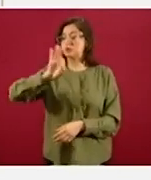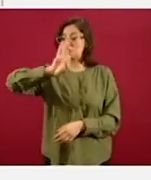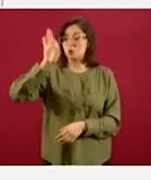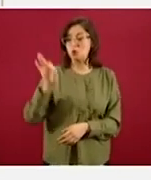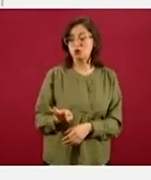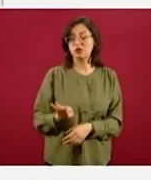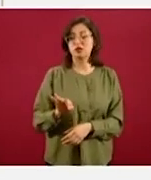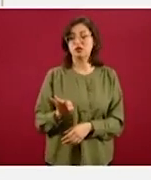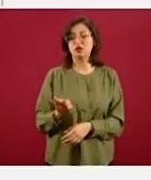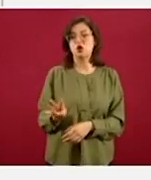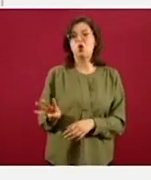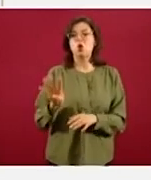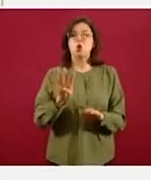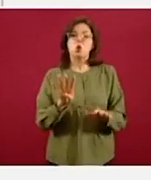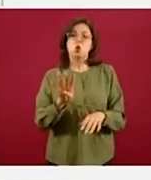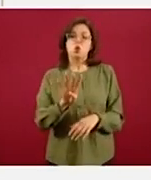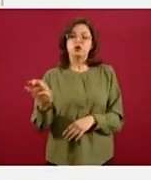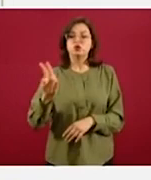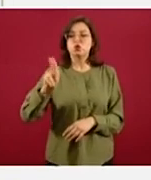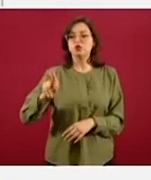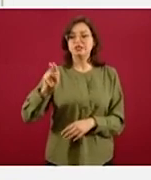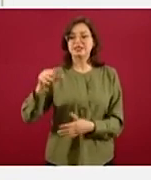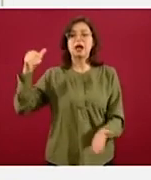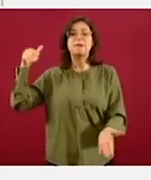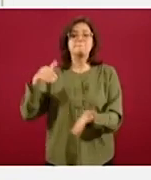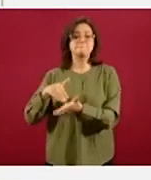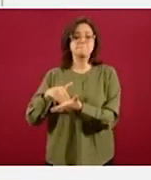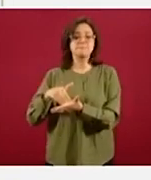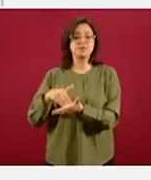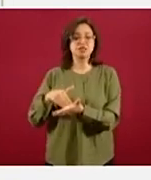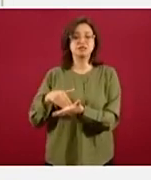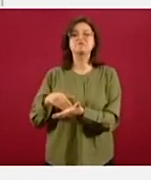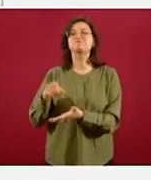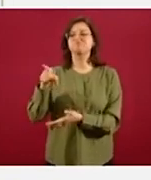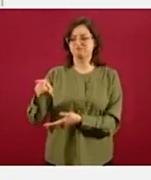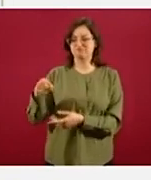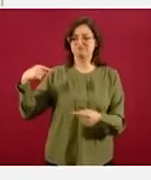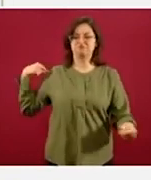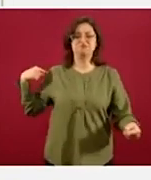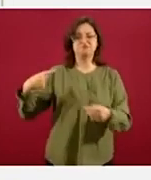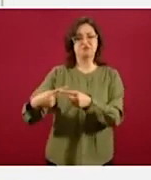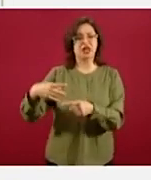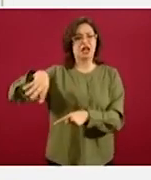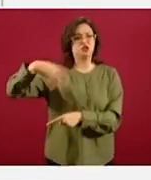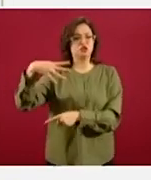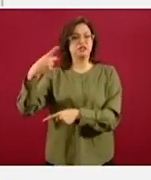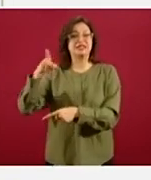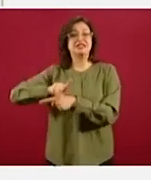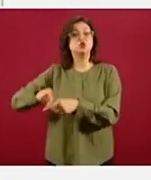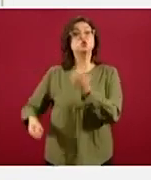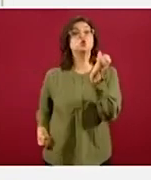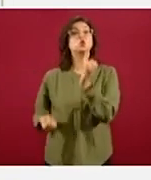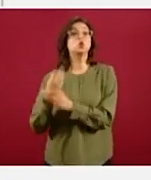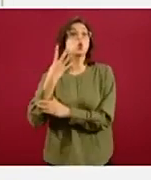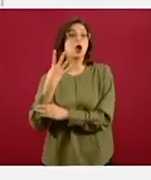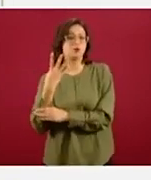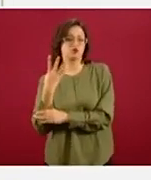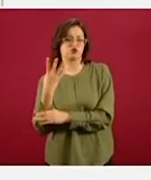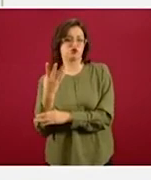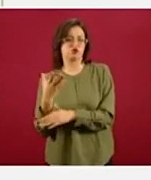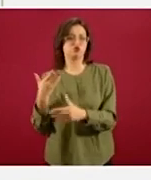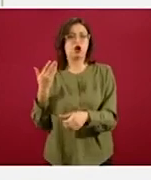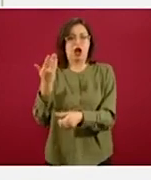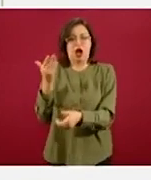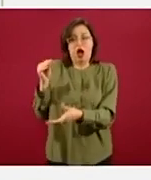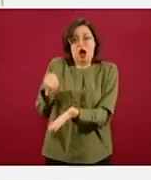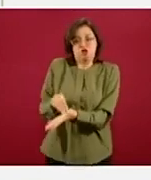básicamente 480,000 casos, han sido confirmados en los últimos 14 días. Son los casos que